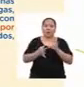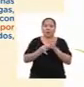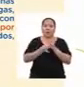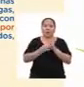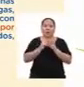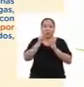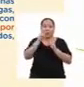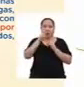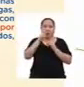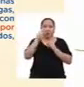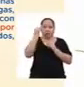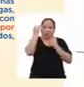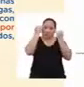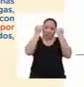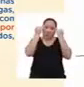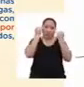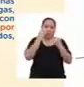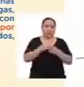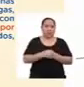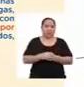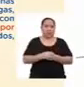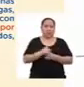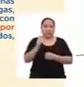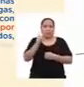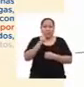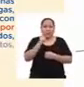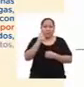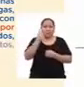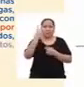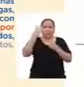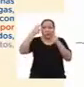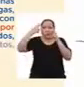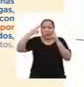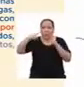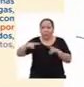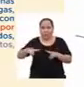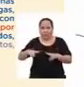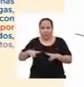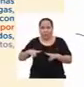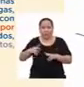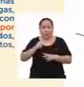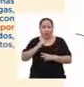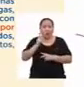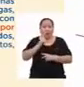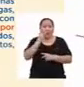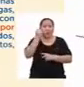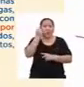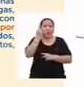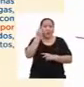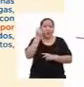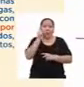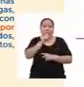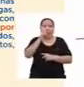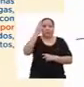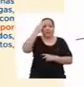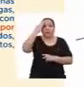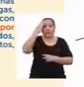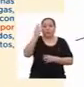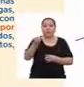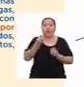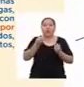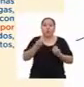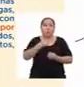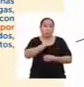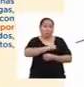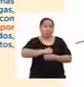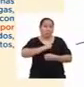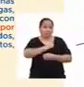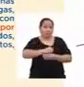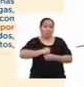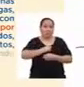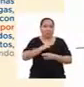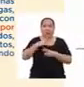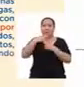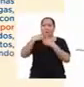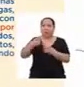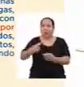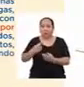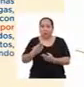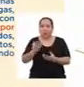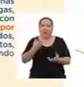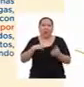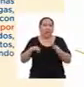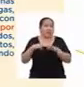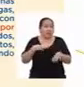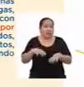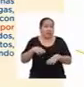finales. Sin darnos cuenta, nuestros comportamientos, formas de responder y de actuar en casa